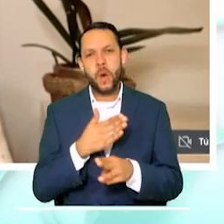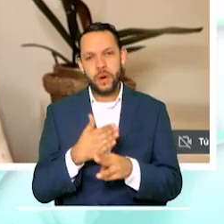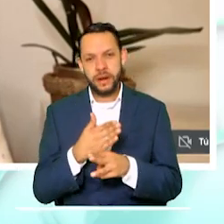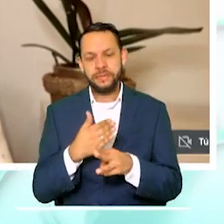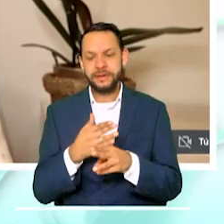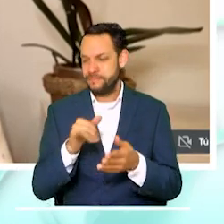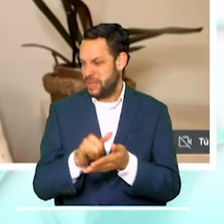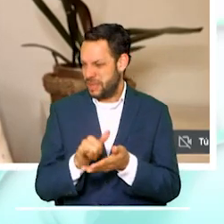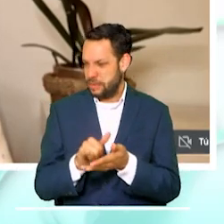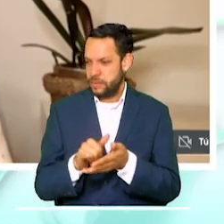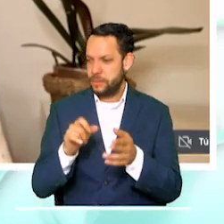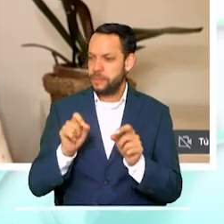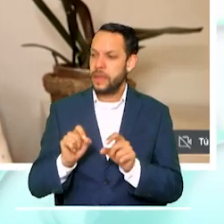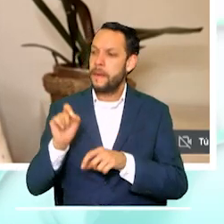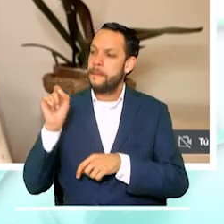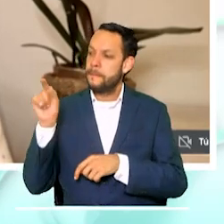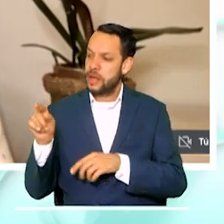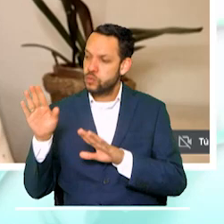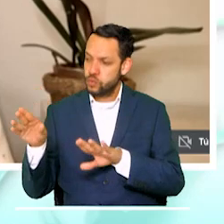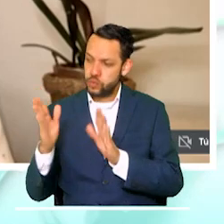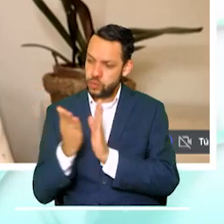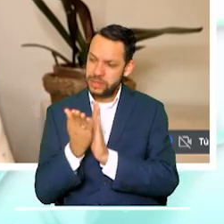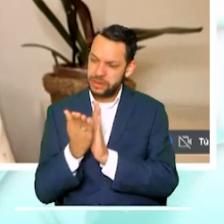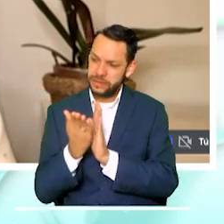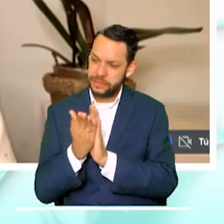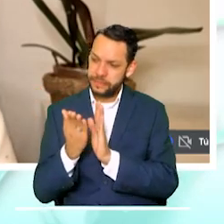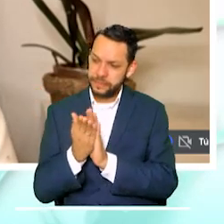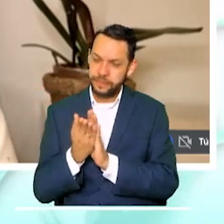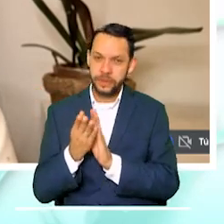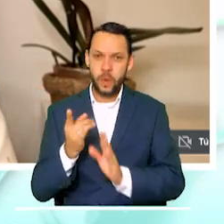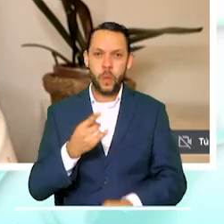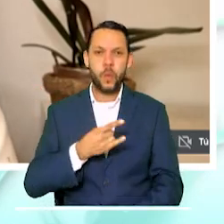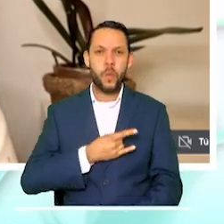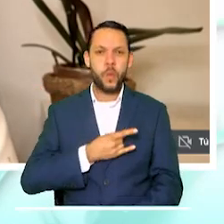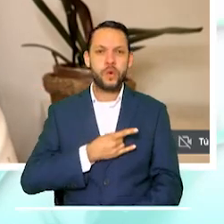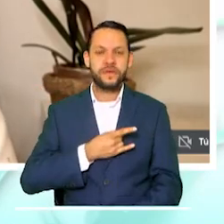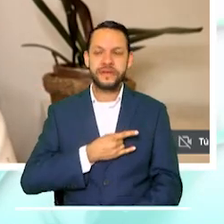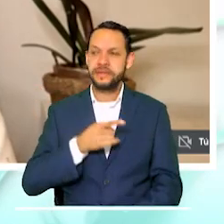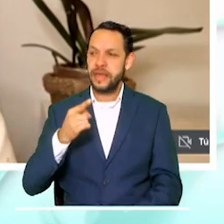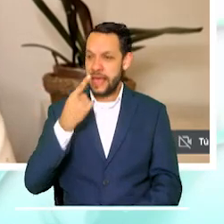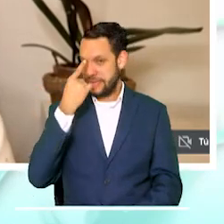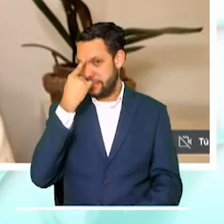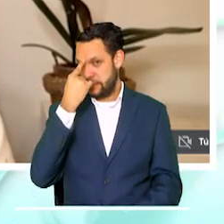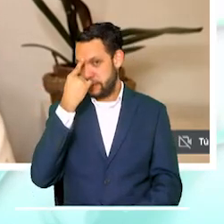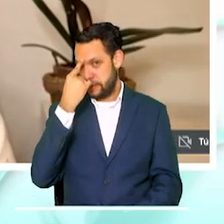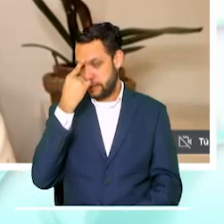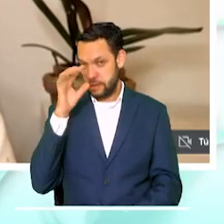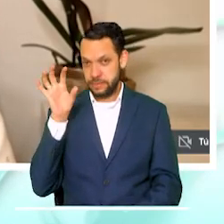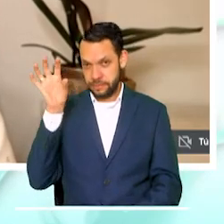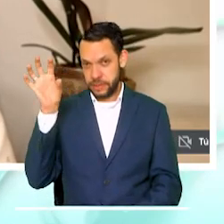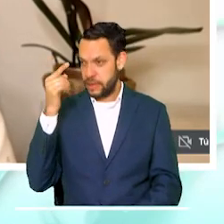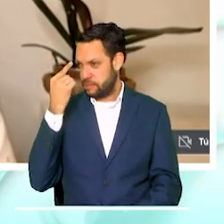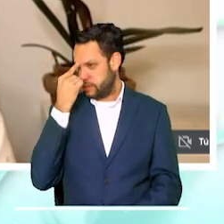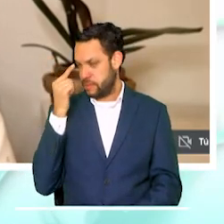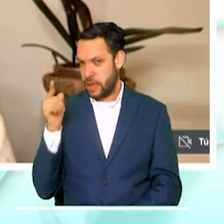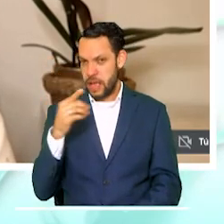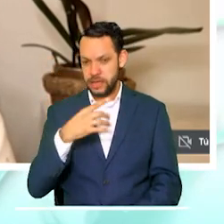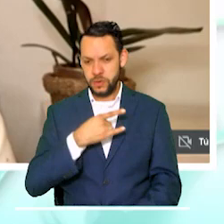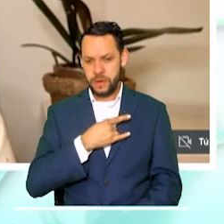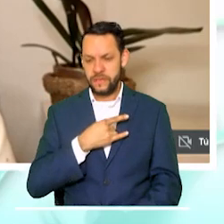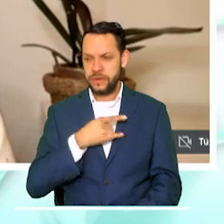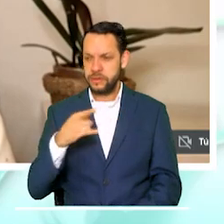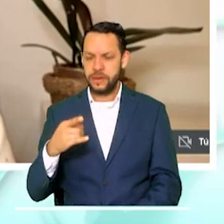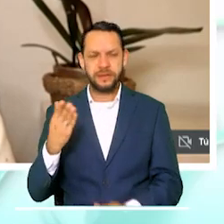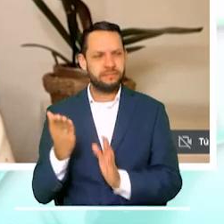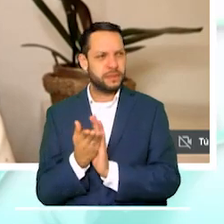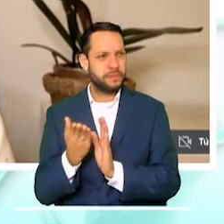tú tienes también un diploma en estudio yógico de la Universidad de Mungir en la India. y yo conozco tu historia,